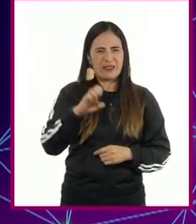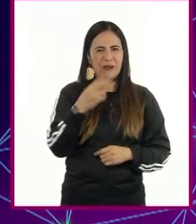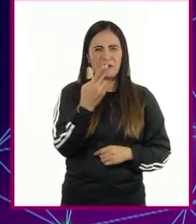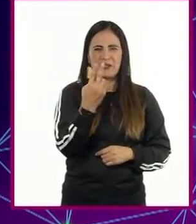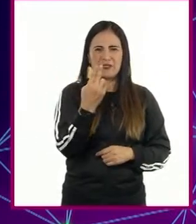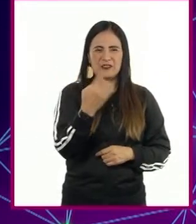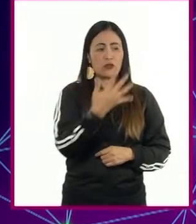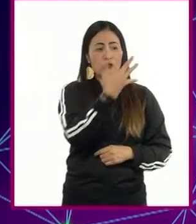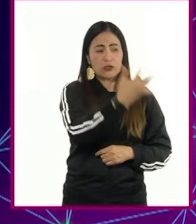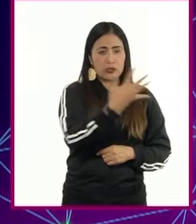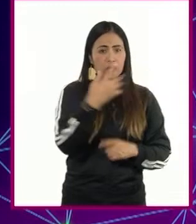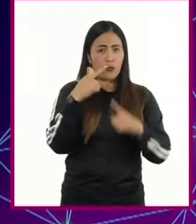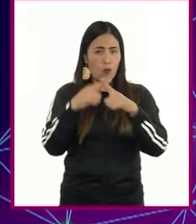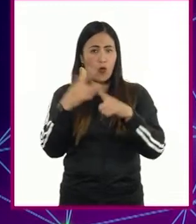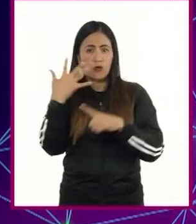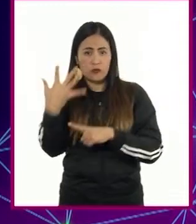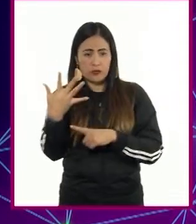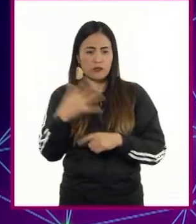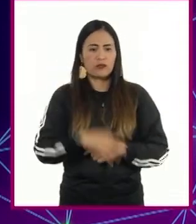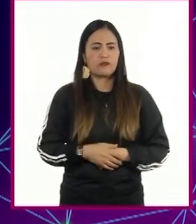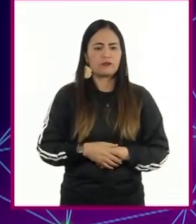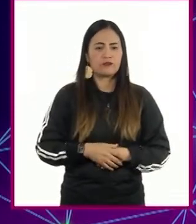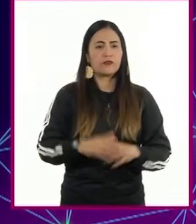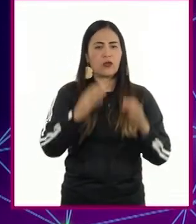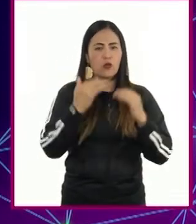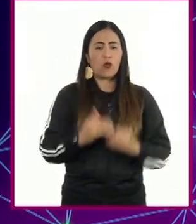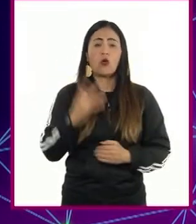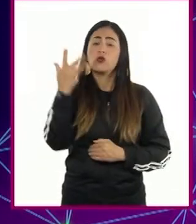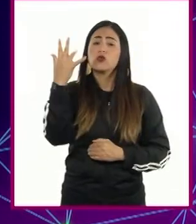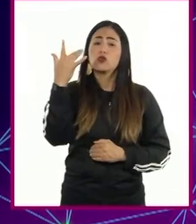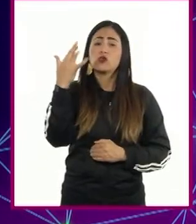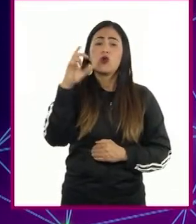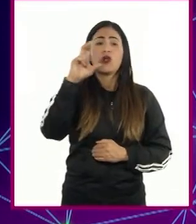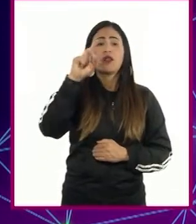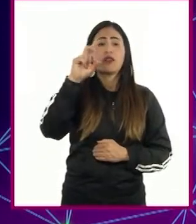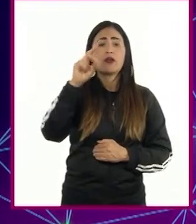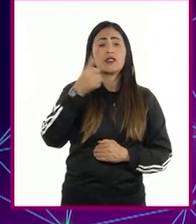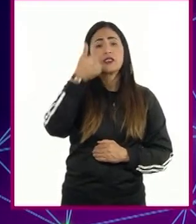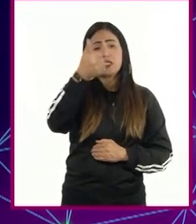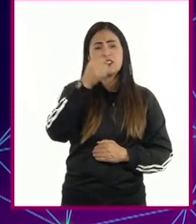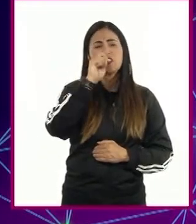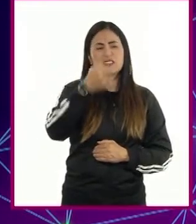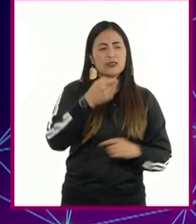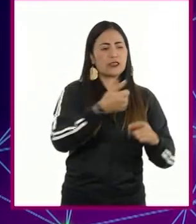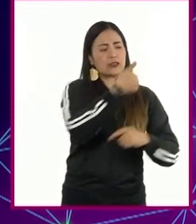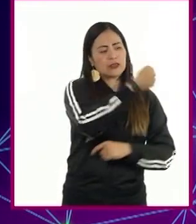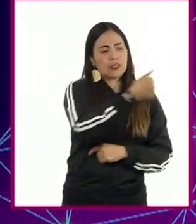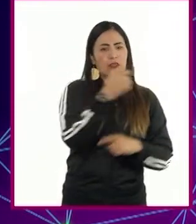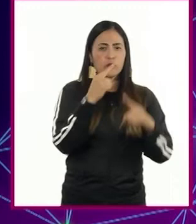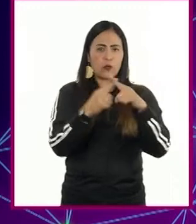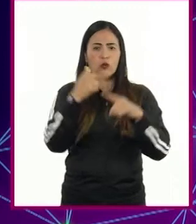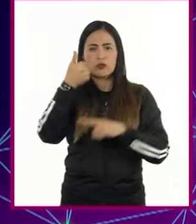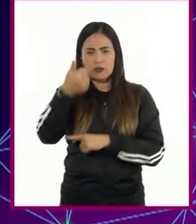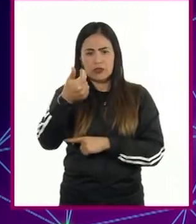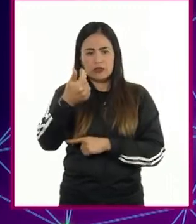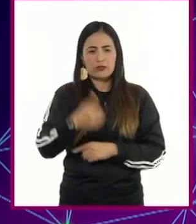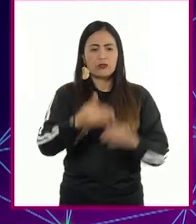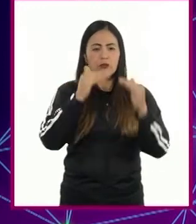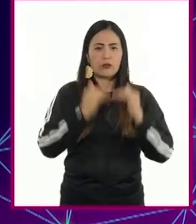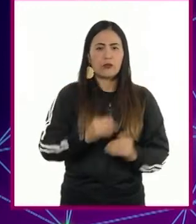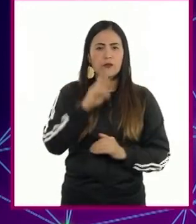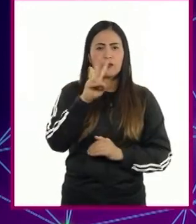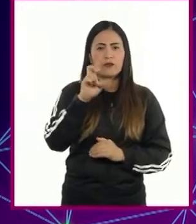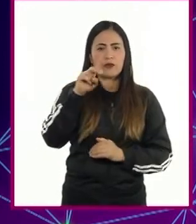por 5. 36 para el Sol, de 6 por 6. 49 para